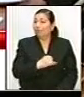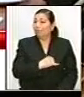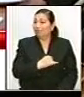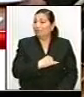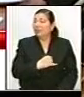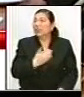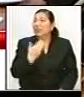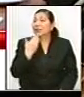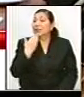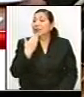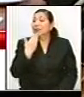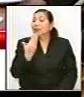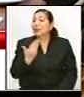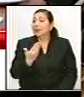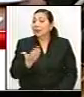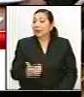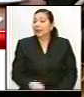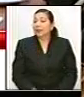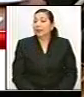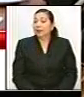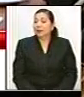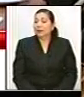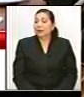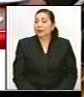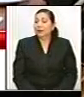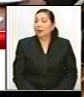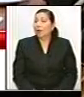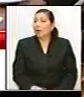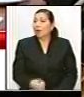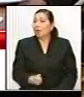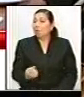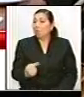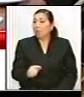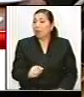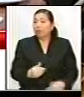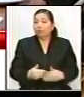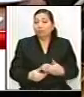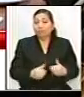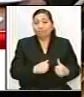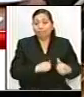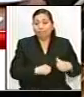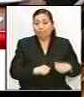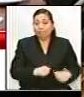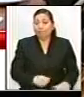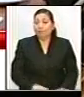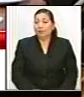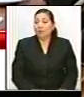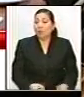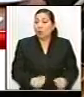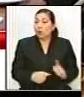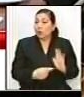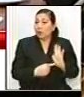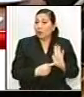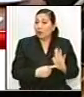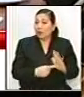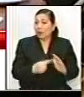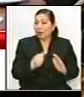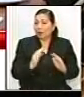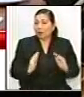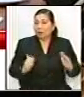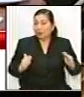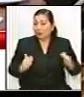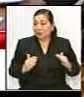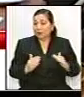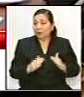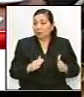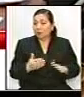demás, ¿quién no dan nada? Porque yo trabajo con la gente más vulnerable. Cuando muere esa gente arriba en los cerritos,